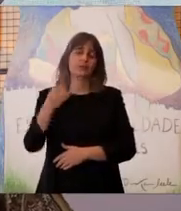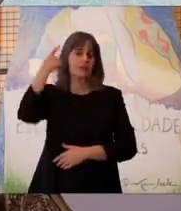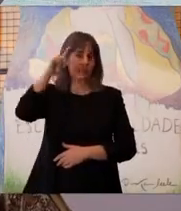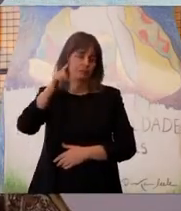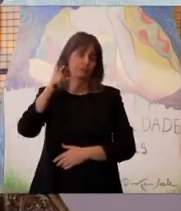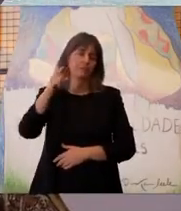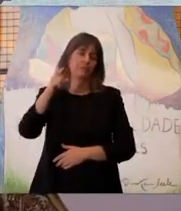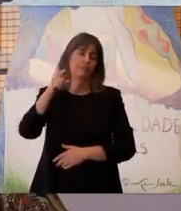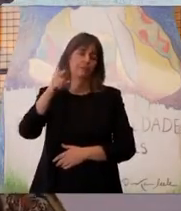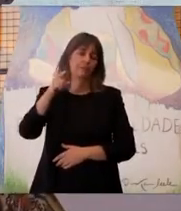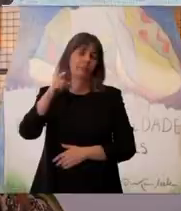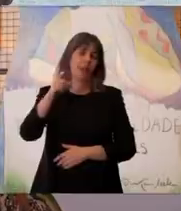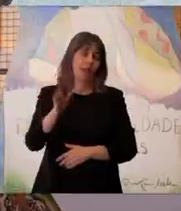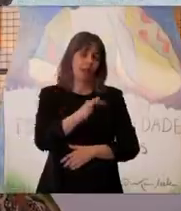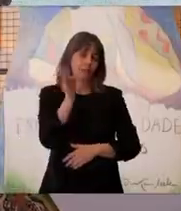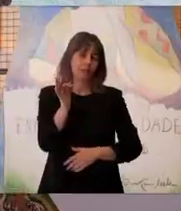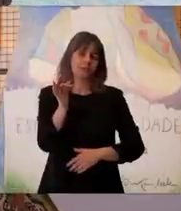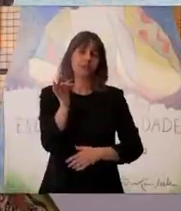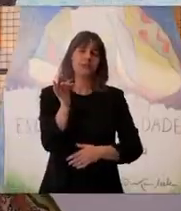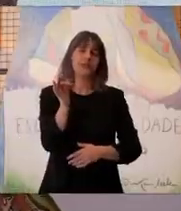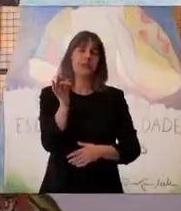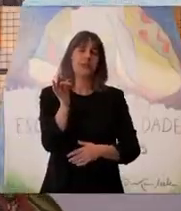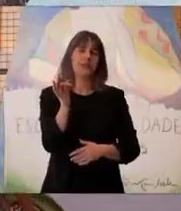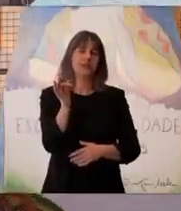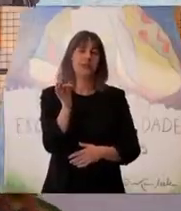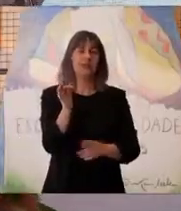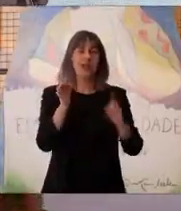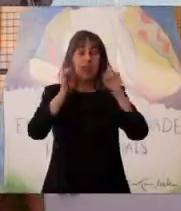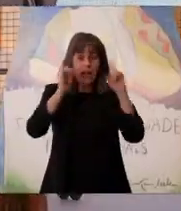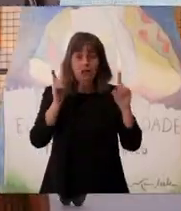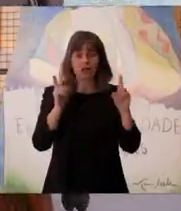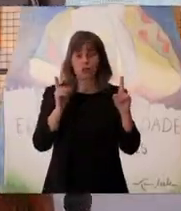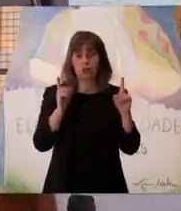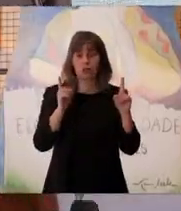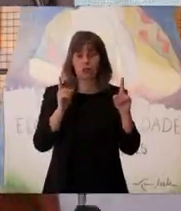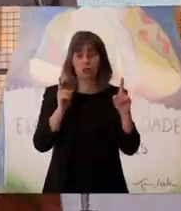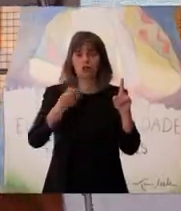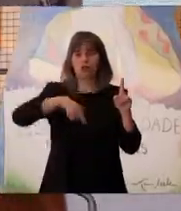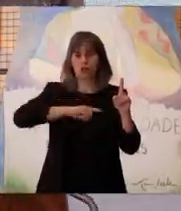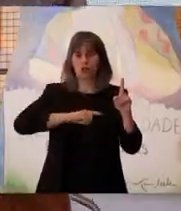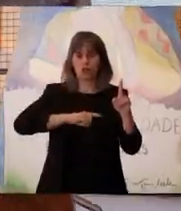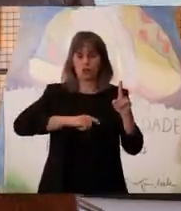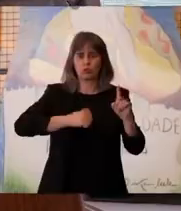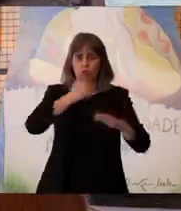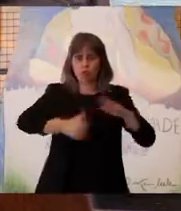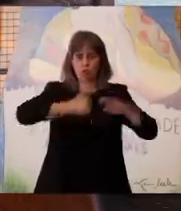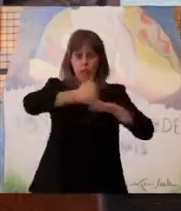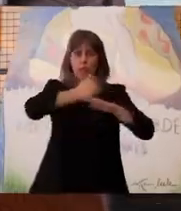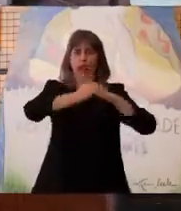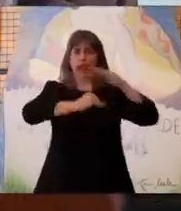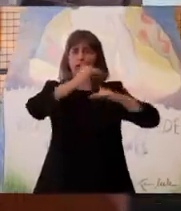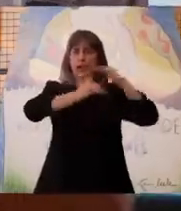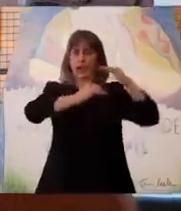sino que además si no si no acabamos con la jerarquía entre los espacios que llamamos